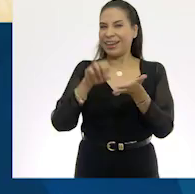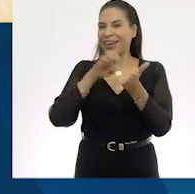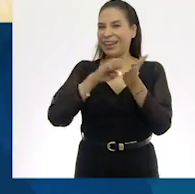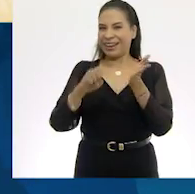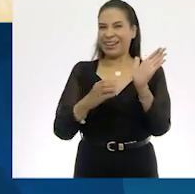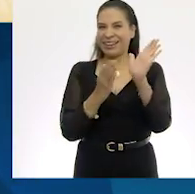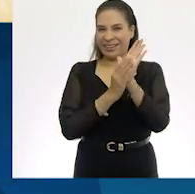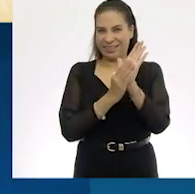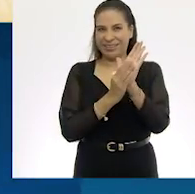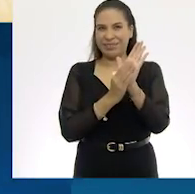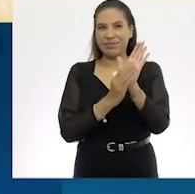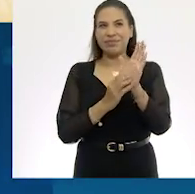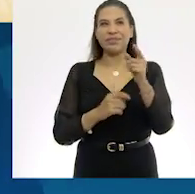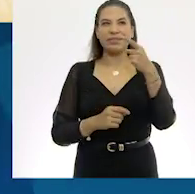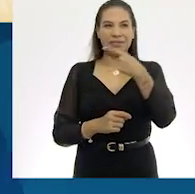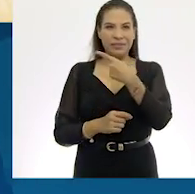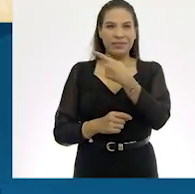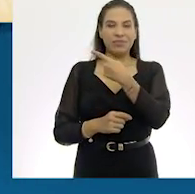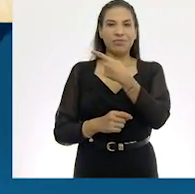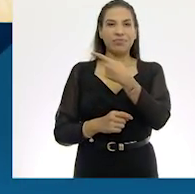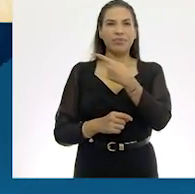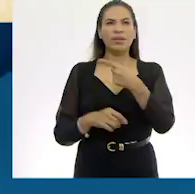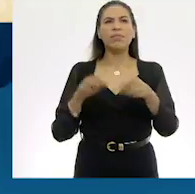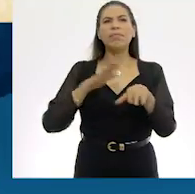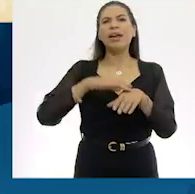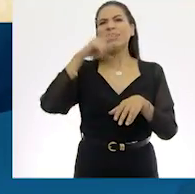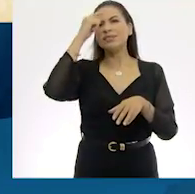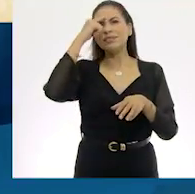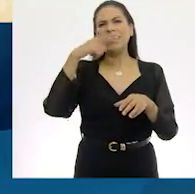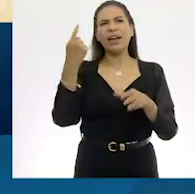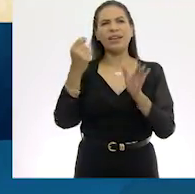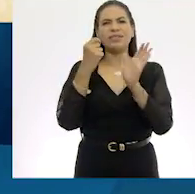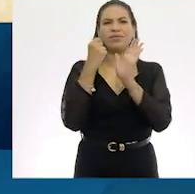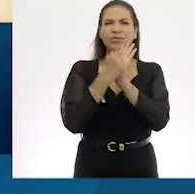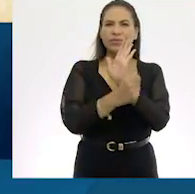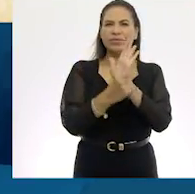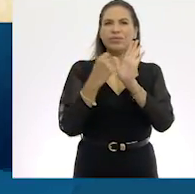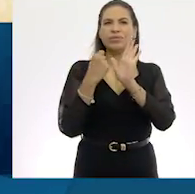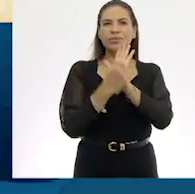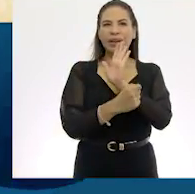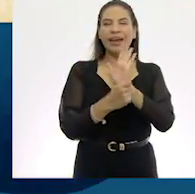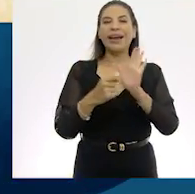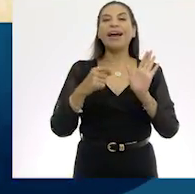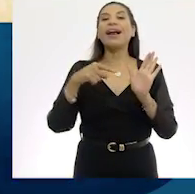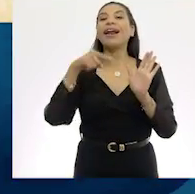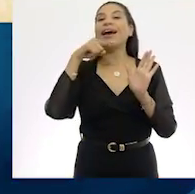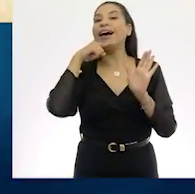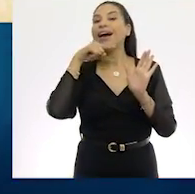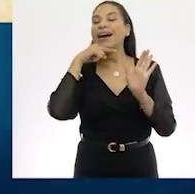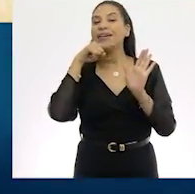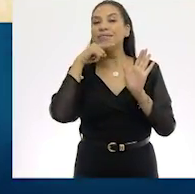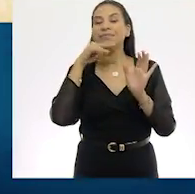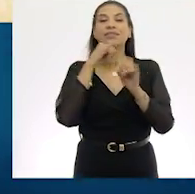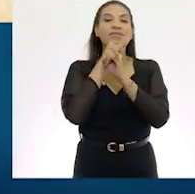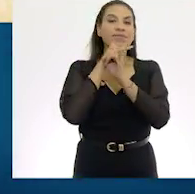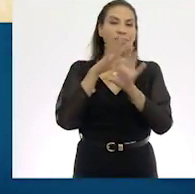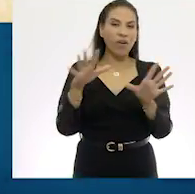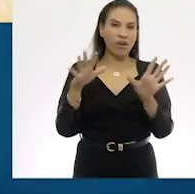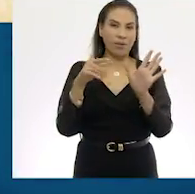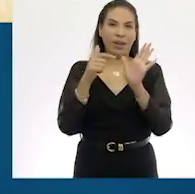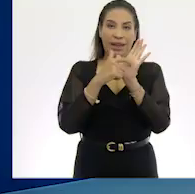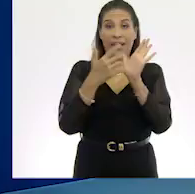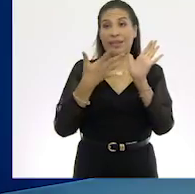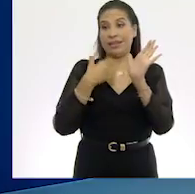ejemplo. Por lo que resulta más fácil subrayar con un lápiz la información que nos